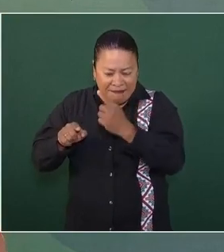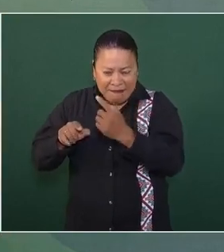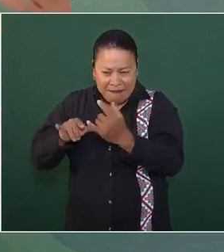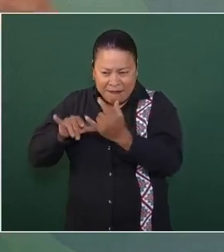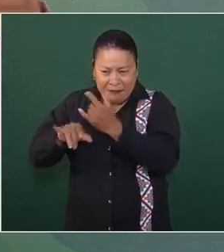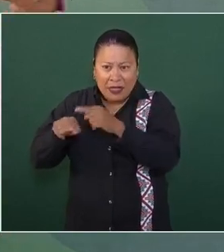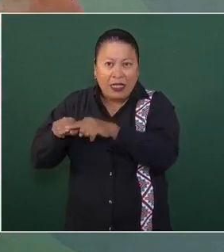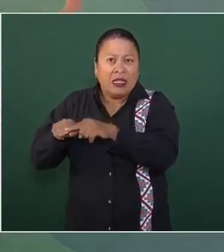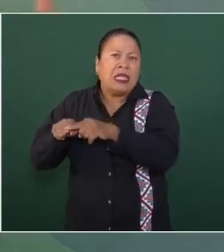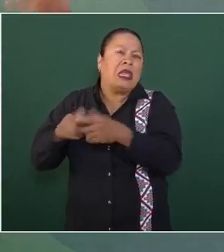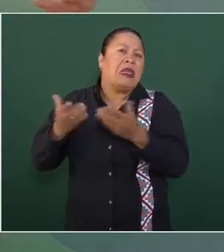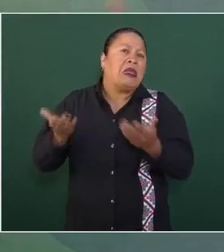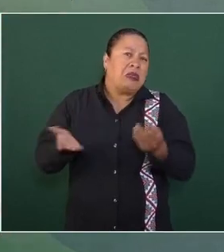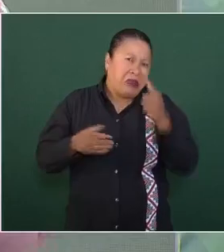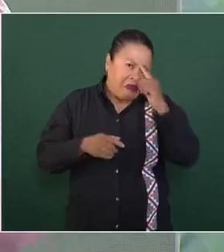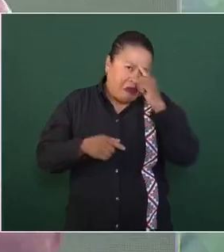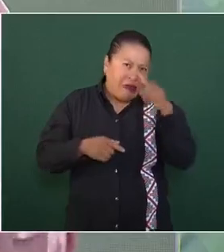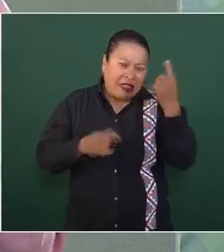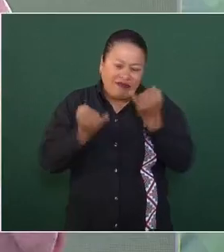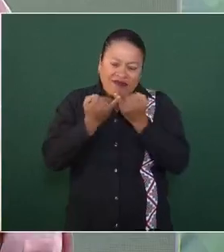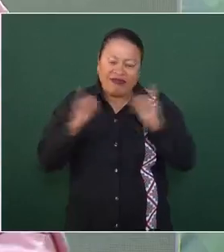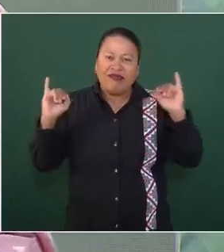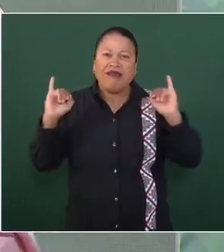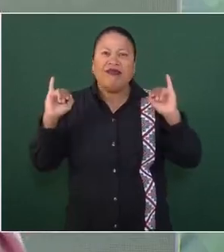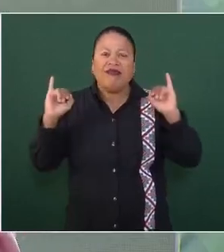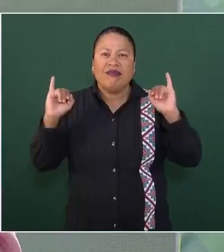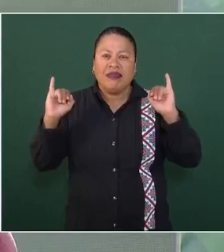pues se les facilita la independencia